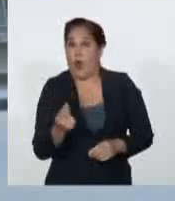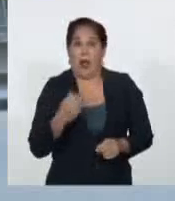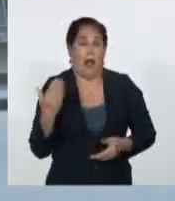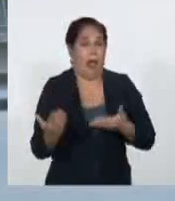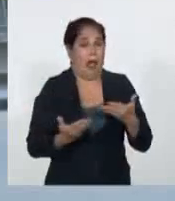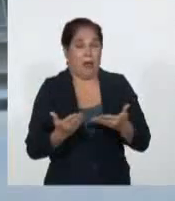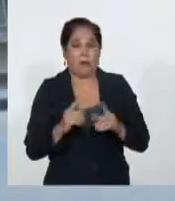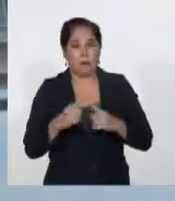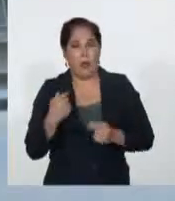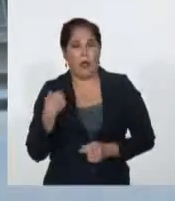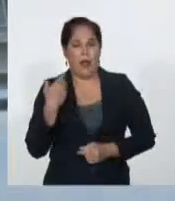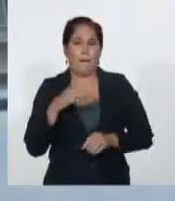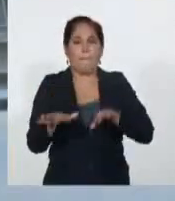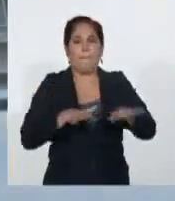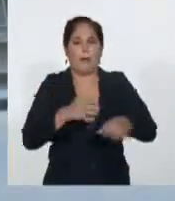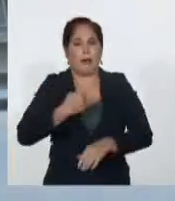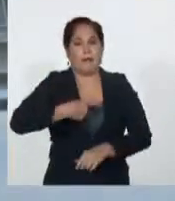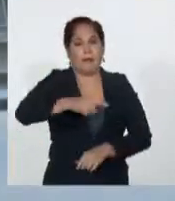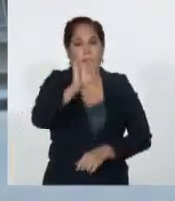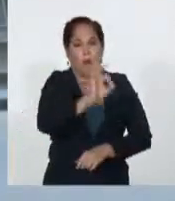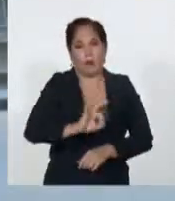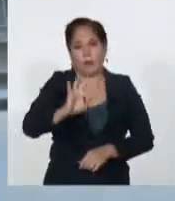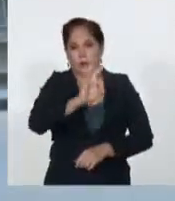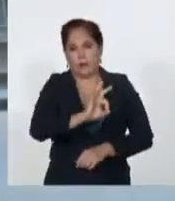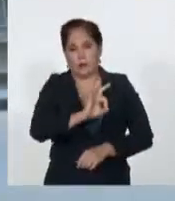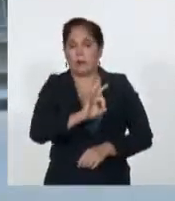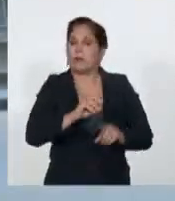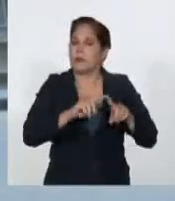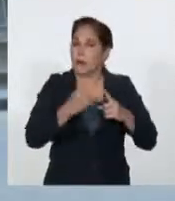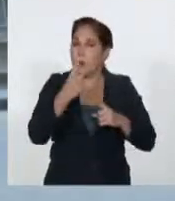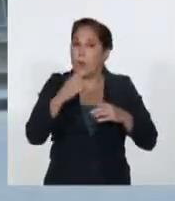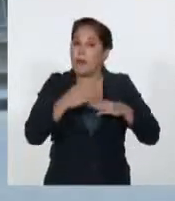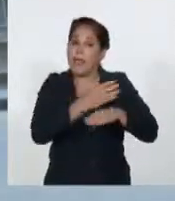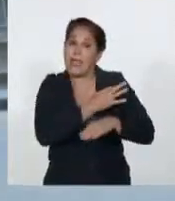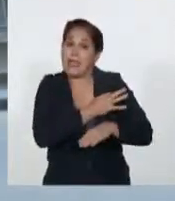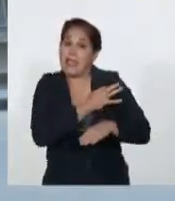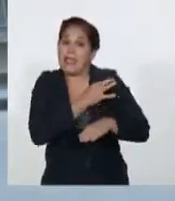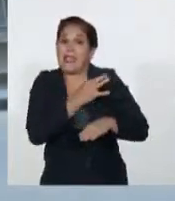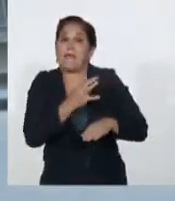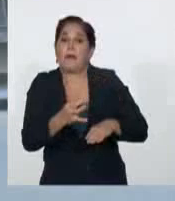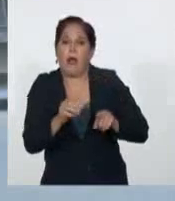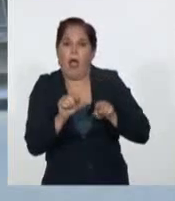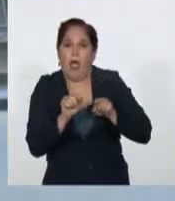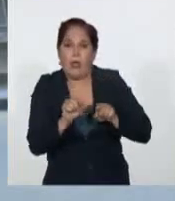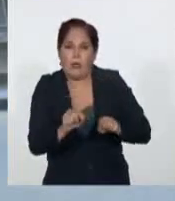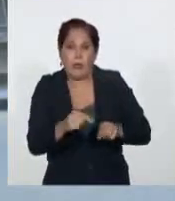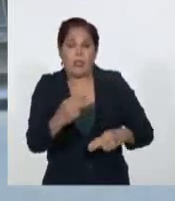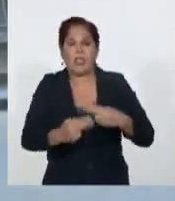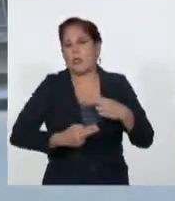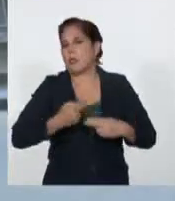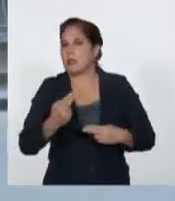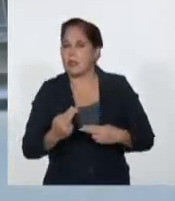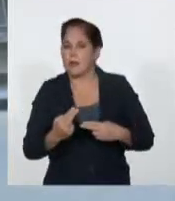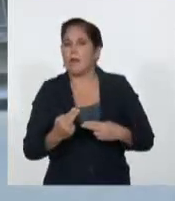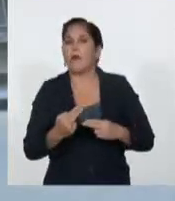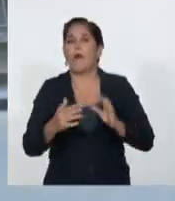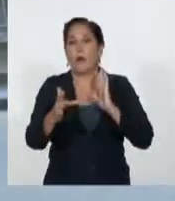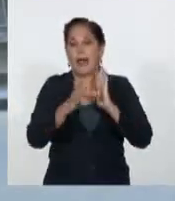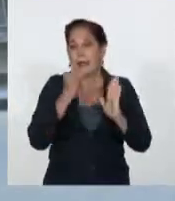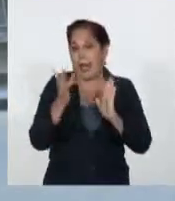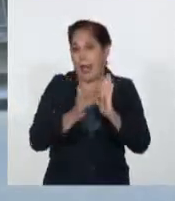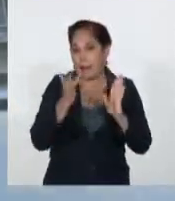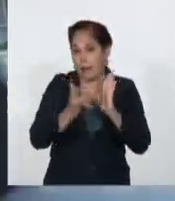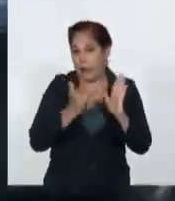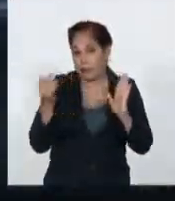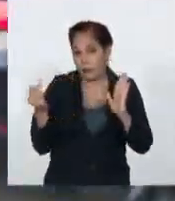contacto con los organizadores hay que que el día que nos invitaron tuvimos que hacer una aplicación telemática el